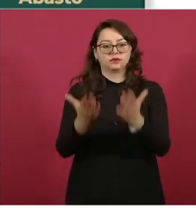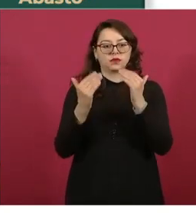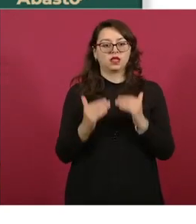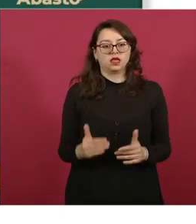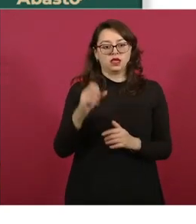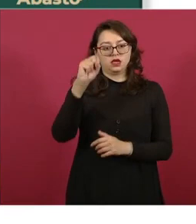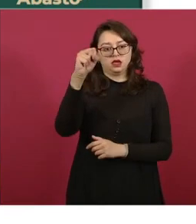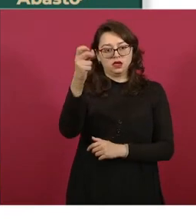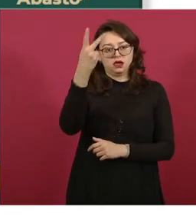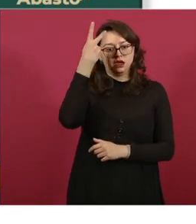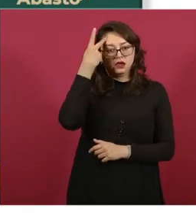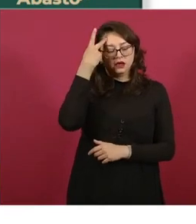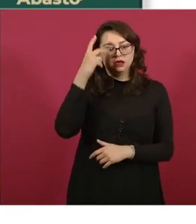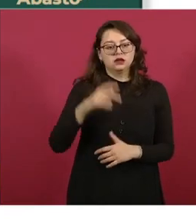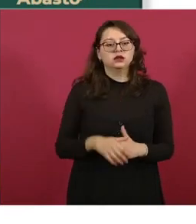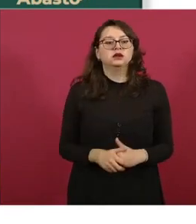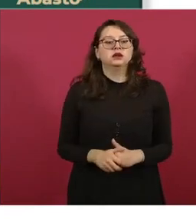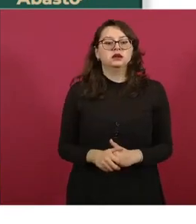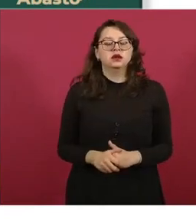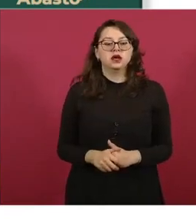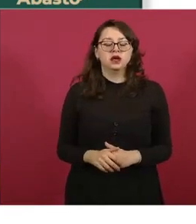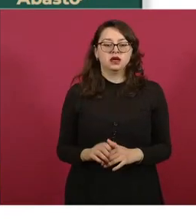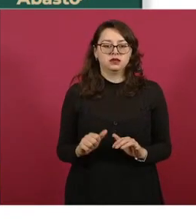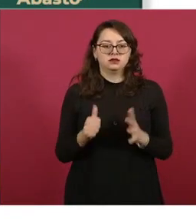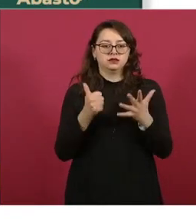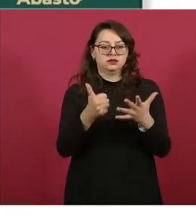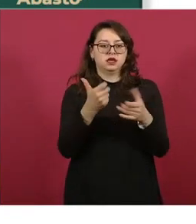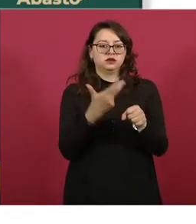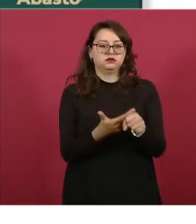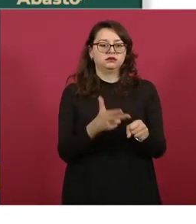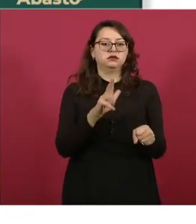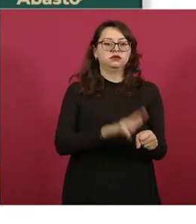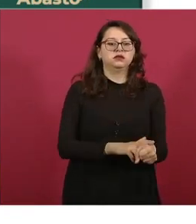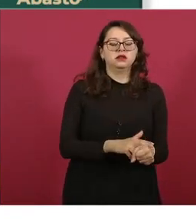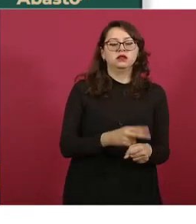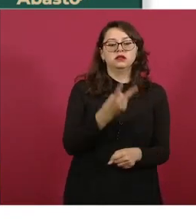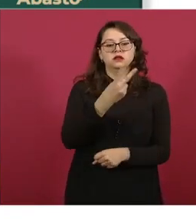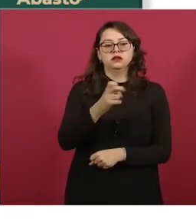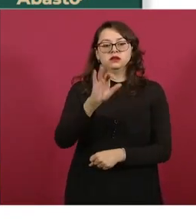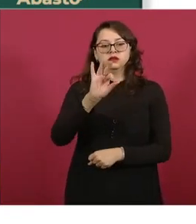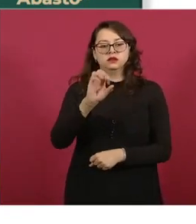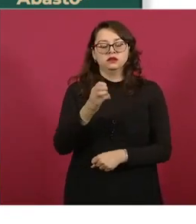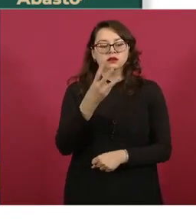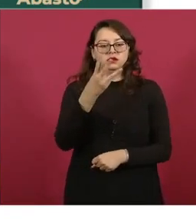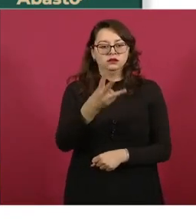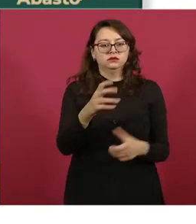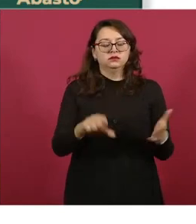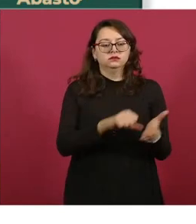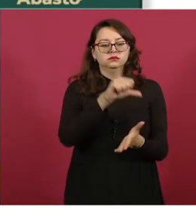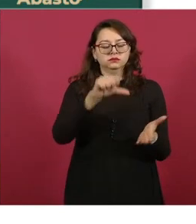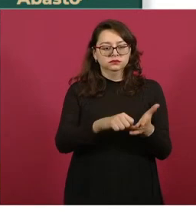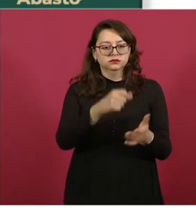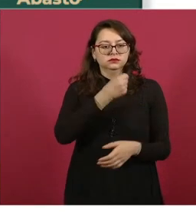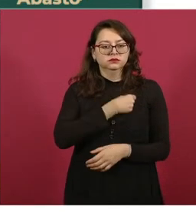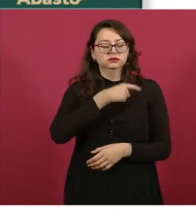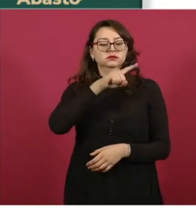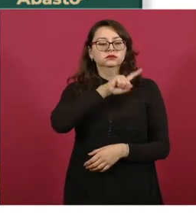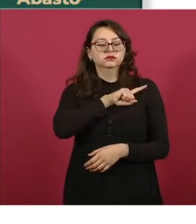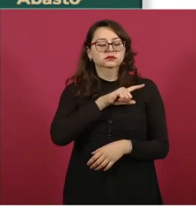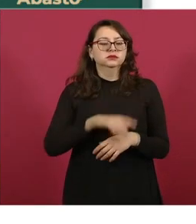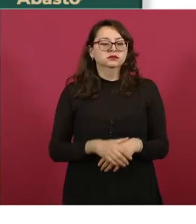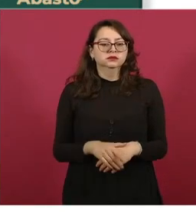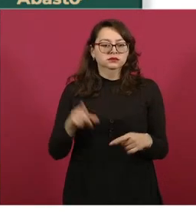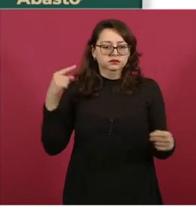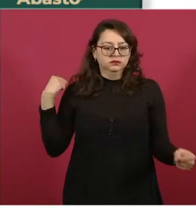Potosí, el SAI opera en 6 de los 21 hospitales y en 243 de 545 centros de salud. A la